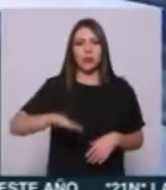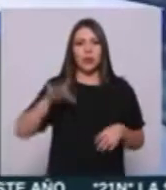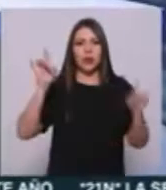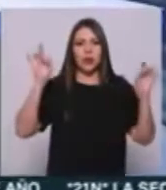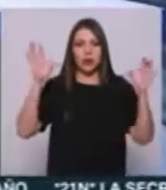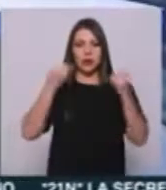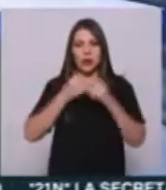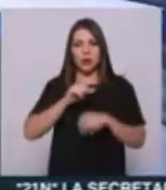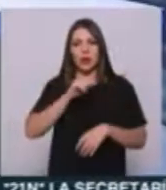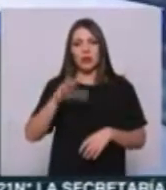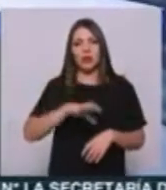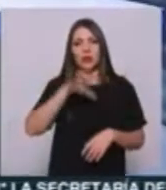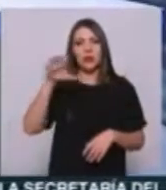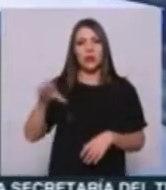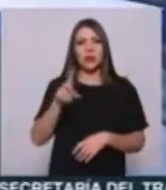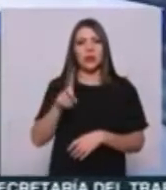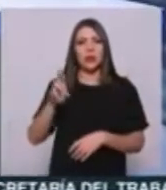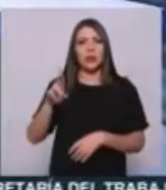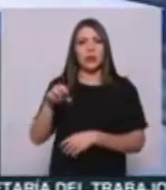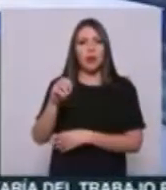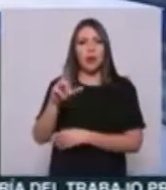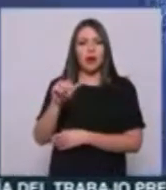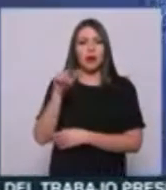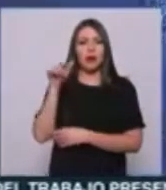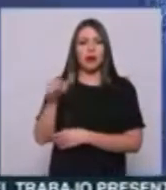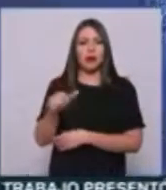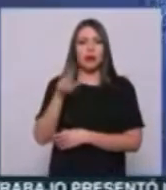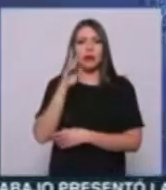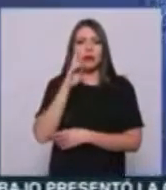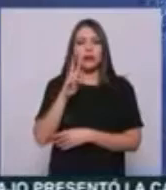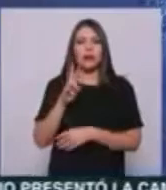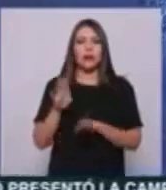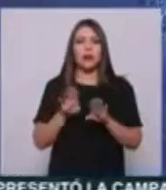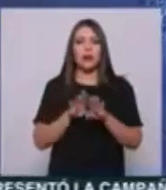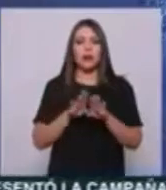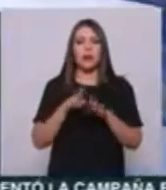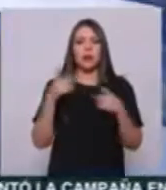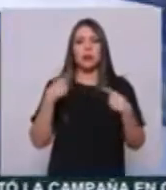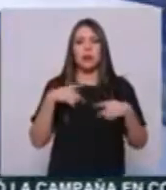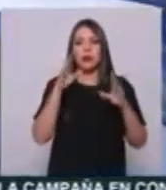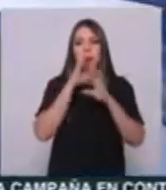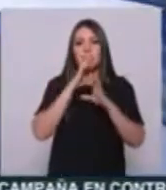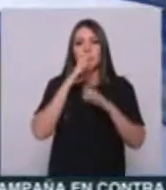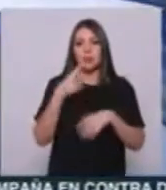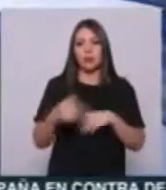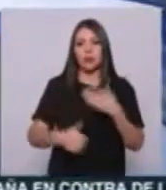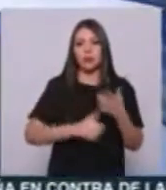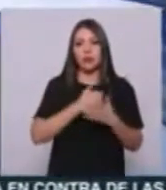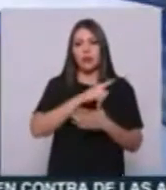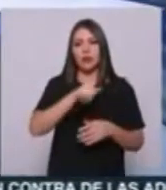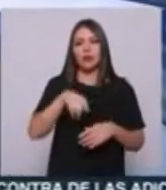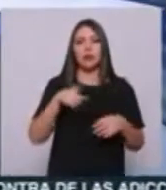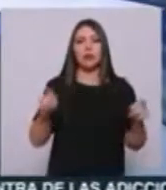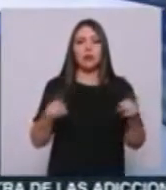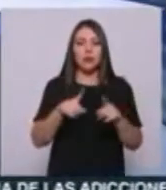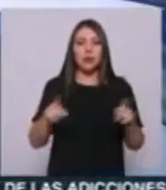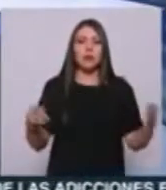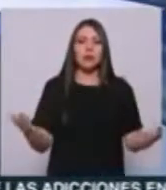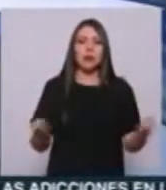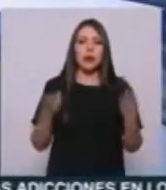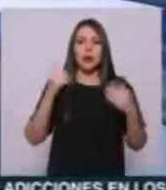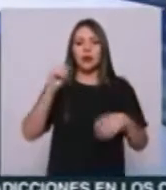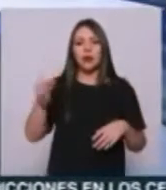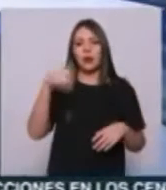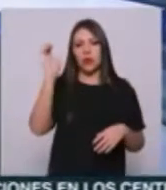Independencia y otro en Doctor Mora, donde vamos a estar presentando algunos talentos locales. Pues músicos. Para conocer. Sí, músicos, danza.